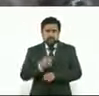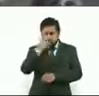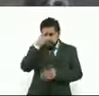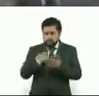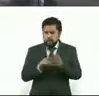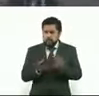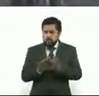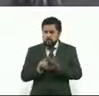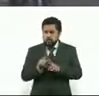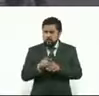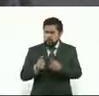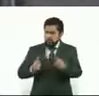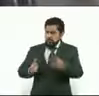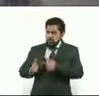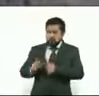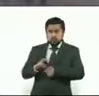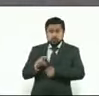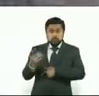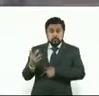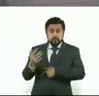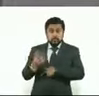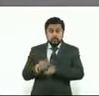los líderes.